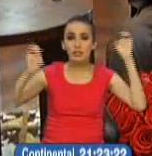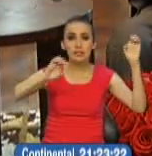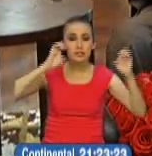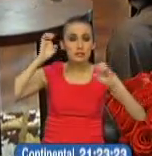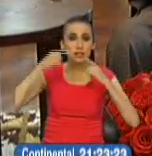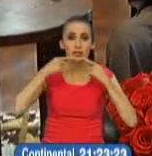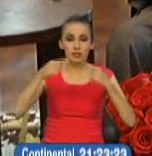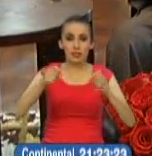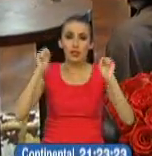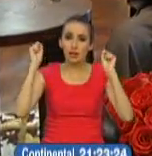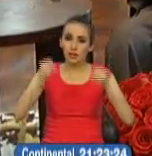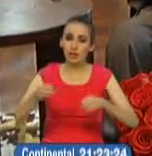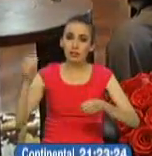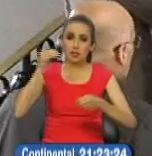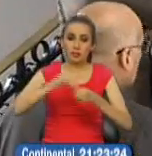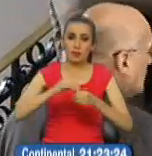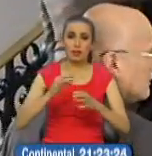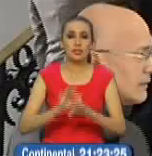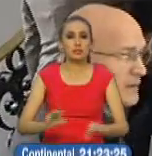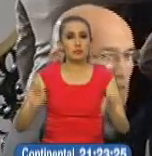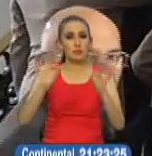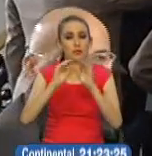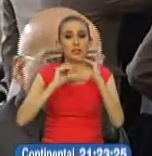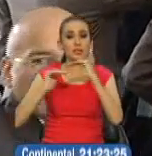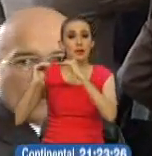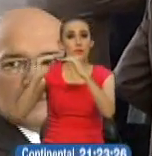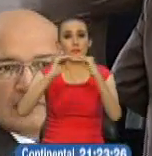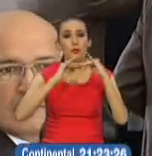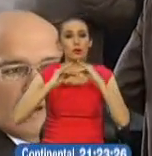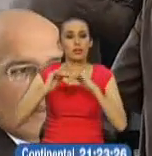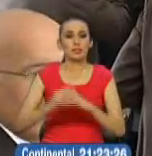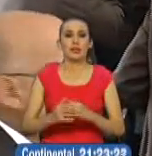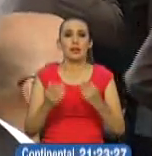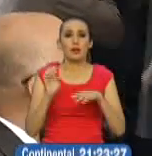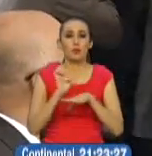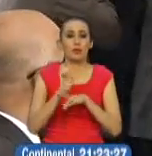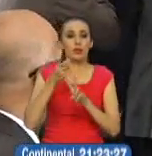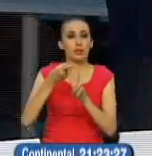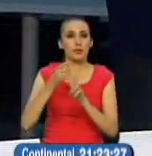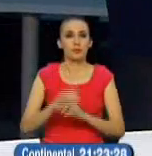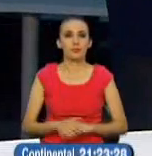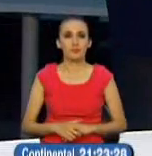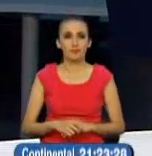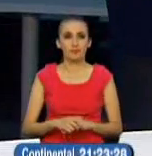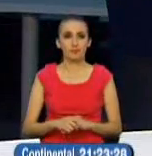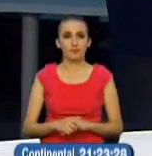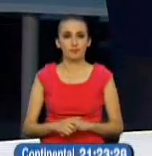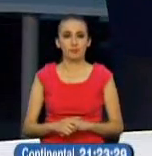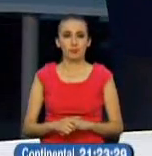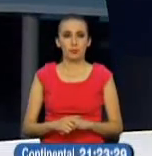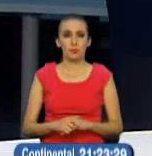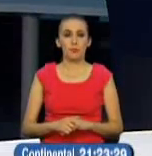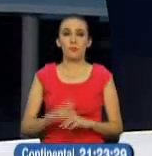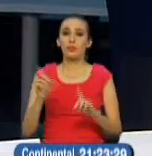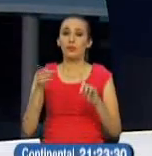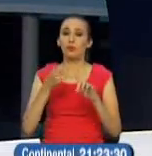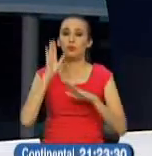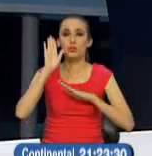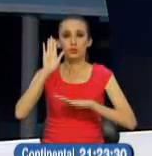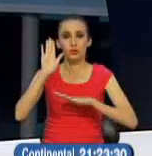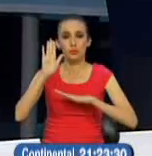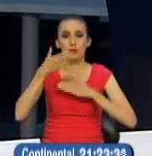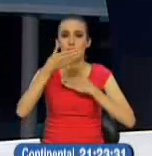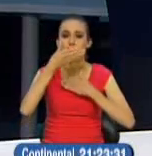cual, ha dicho, es parte esencial de la democracia. Javier Ceballos, Ecuador TV. Uno de los compromisos para el mejoramiento